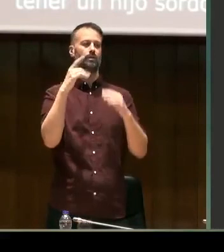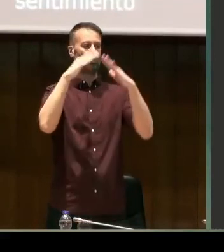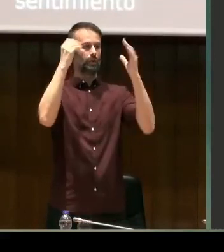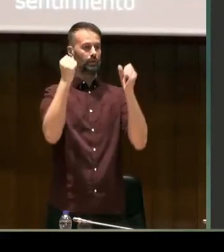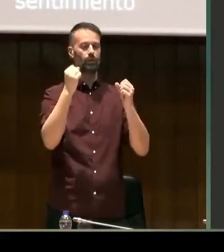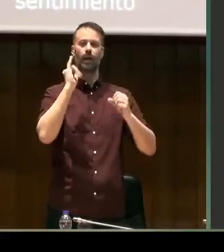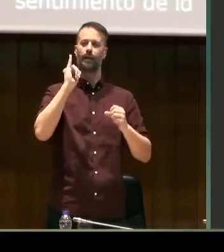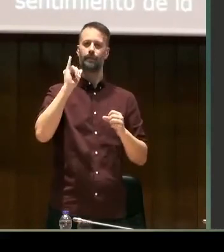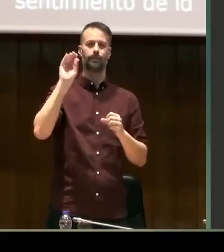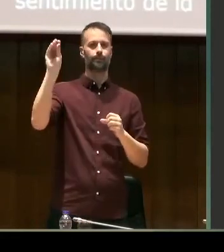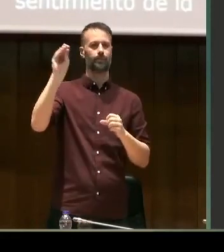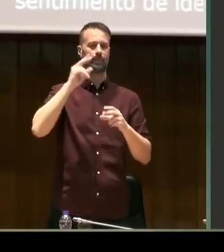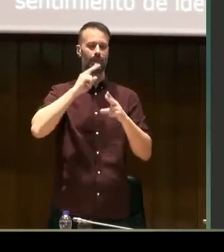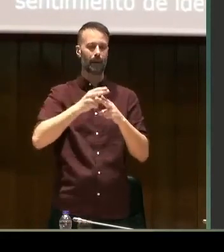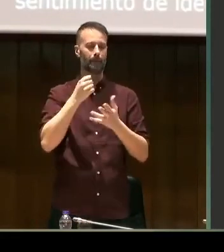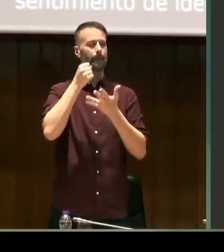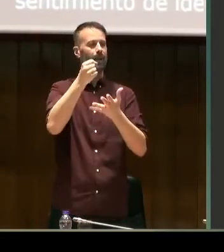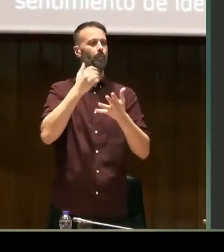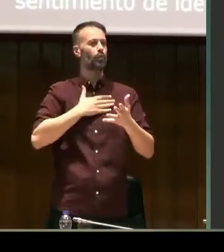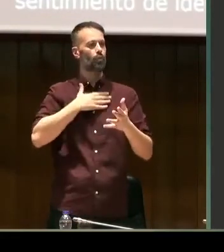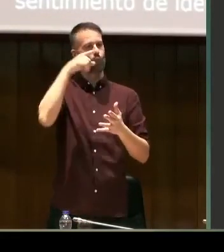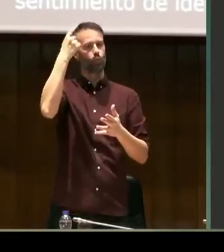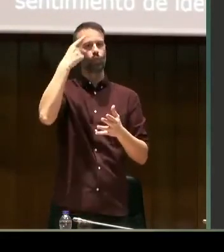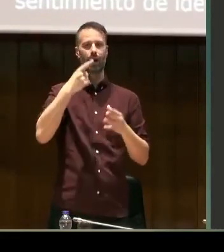el reconocimiento por parte de la UNESCO